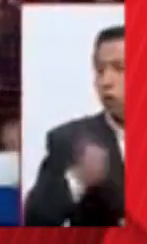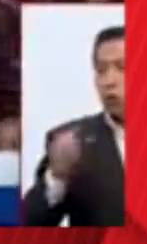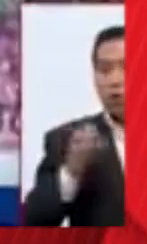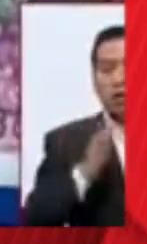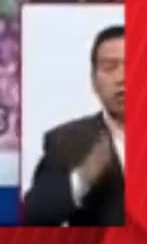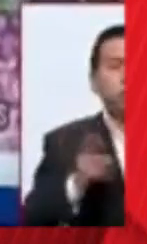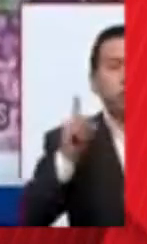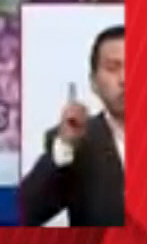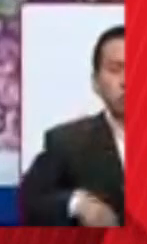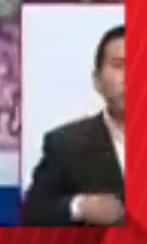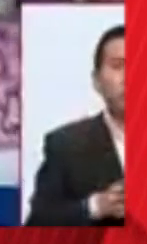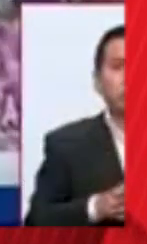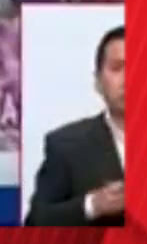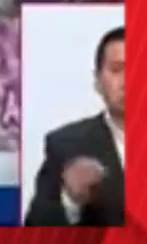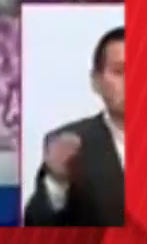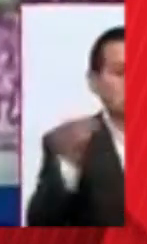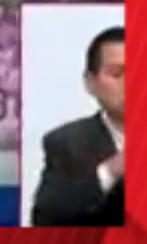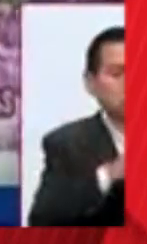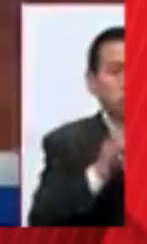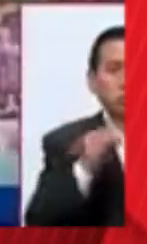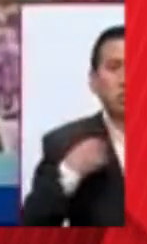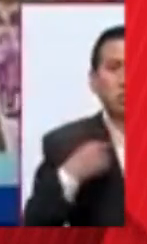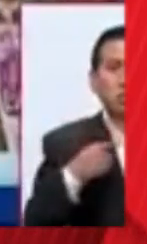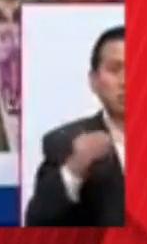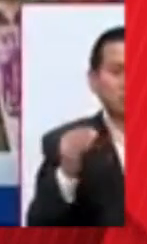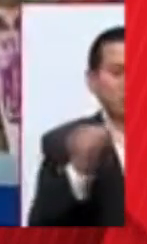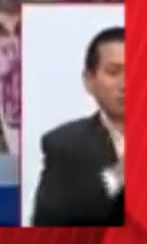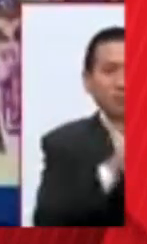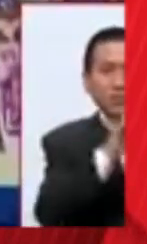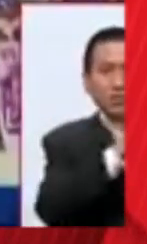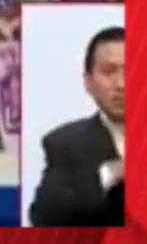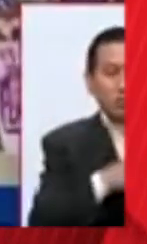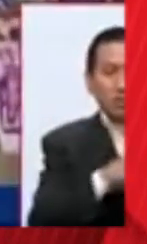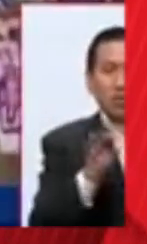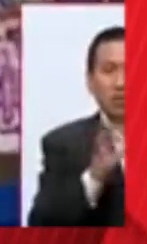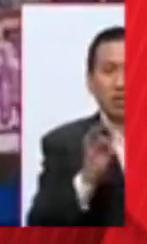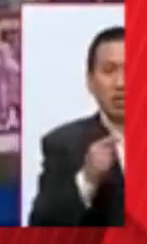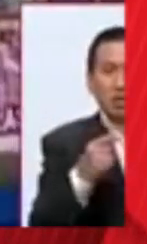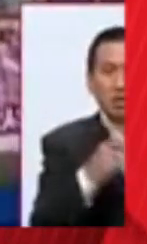partido. Pero eso no está